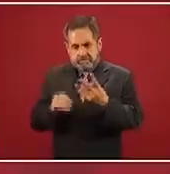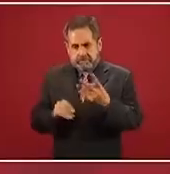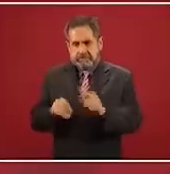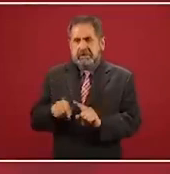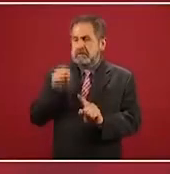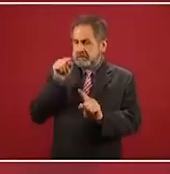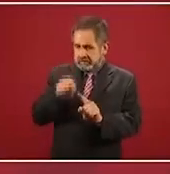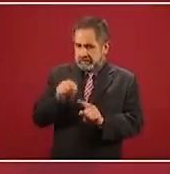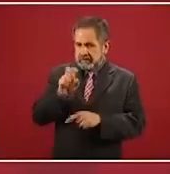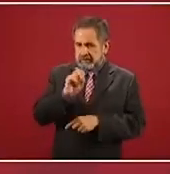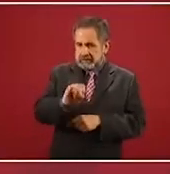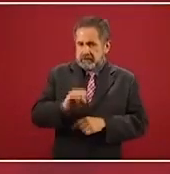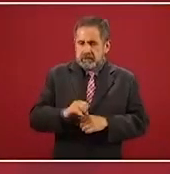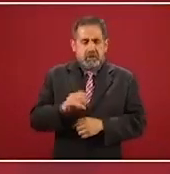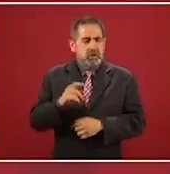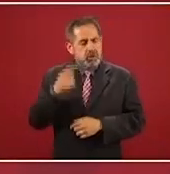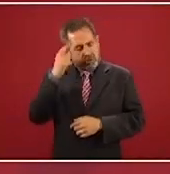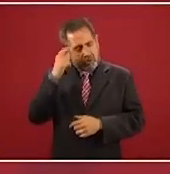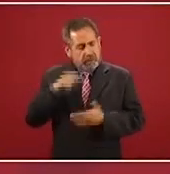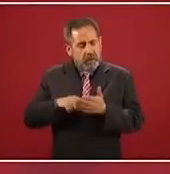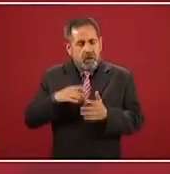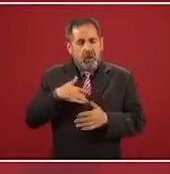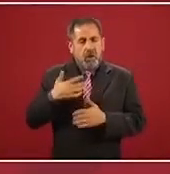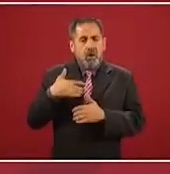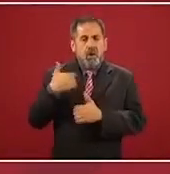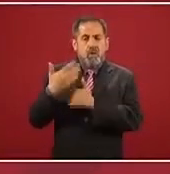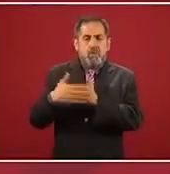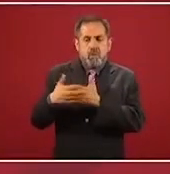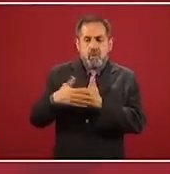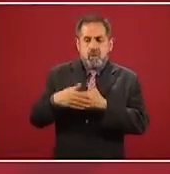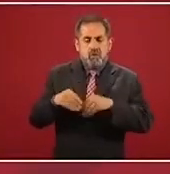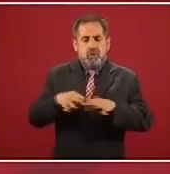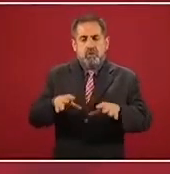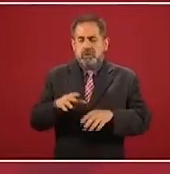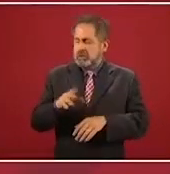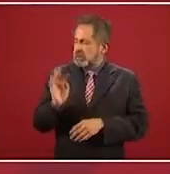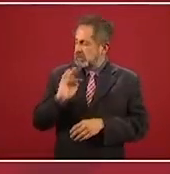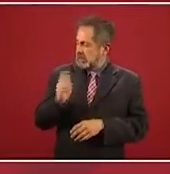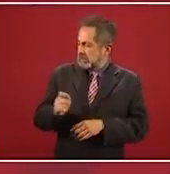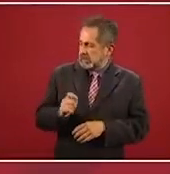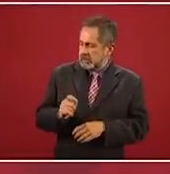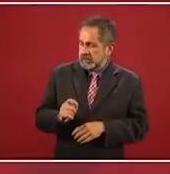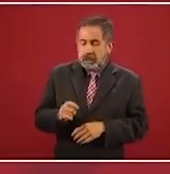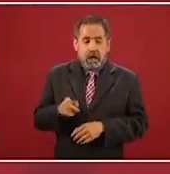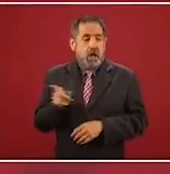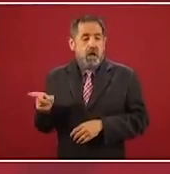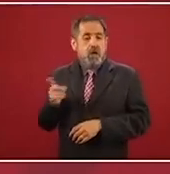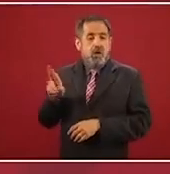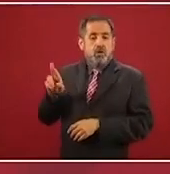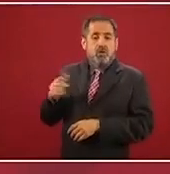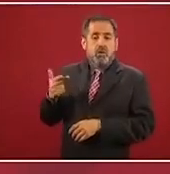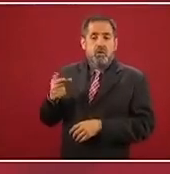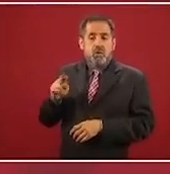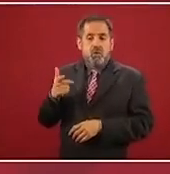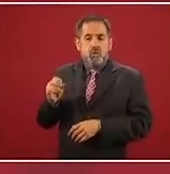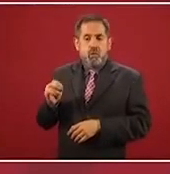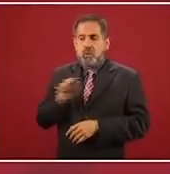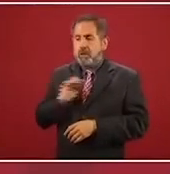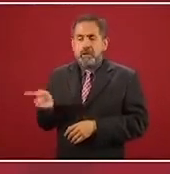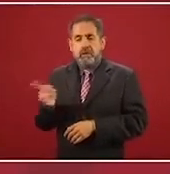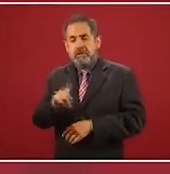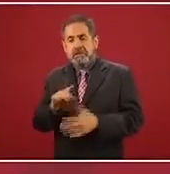Yo espero que pronto, bueno, el doctor Hugo puede adelantar algo sobre